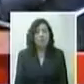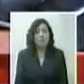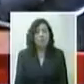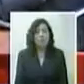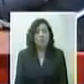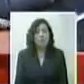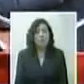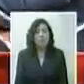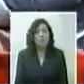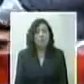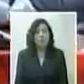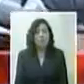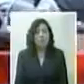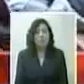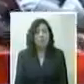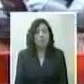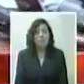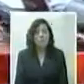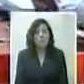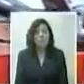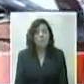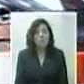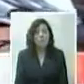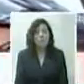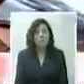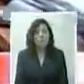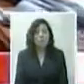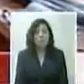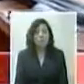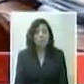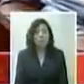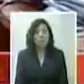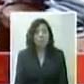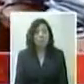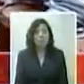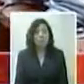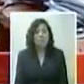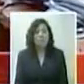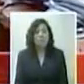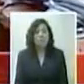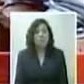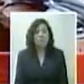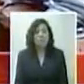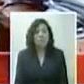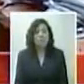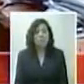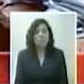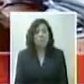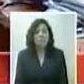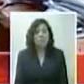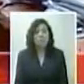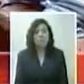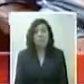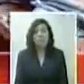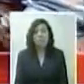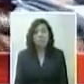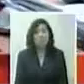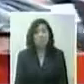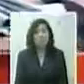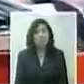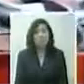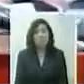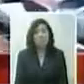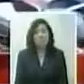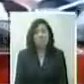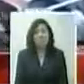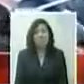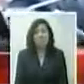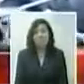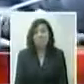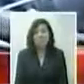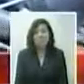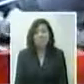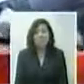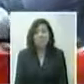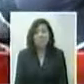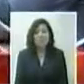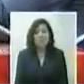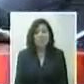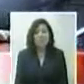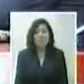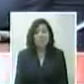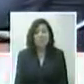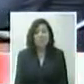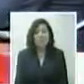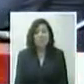era una profesora del Ministerio de Educación Ah no tengo la menor idea ya eso eso si no lo sab este la